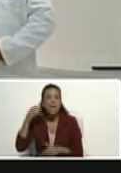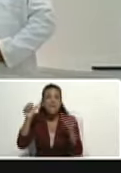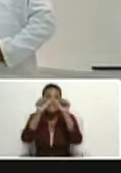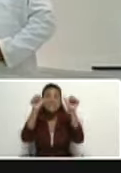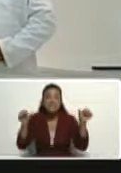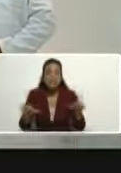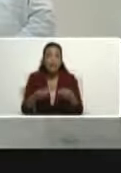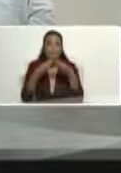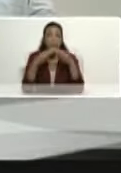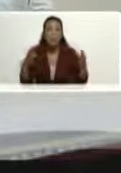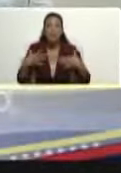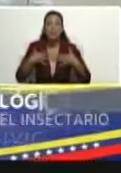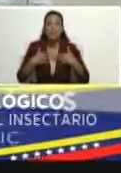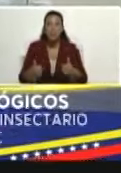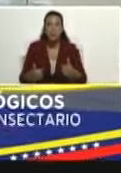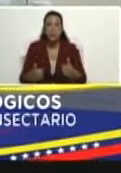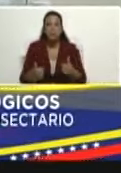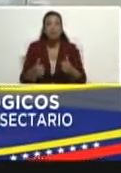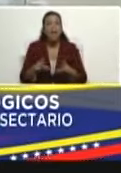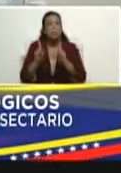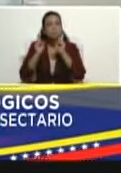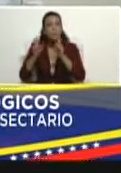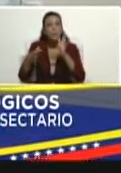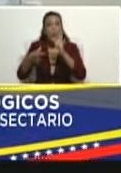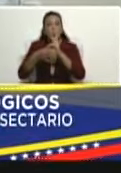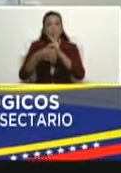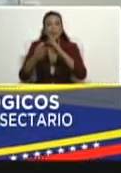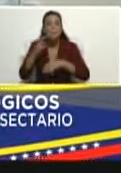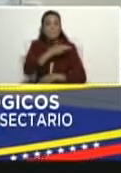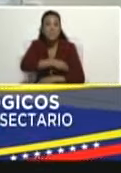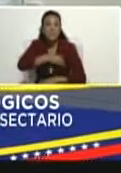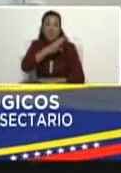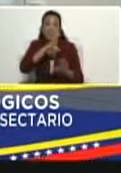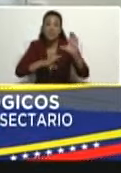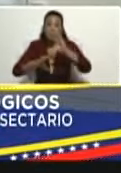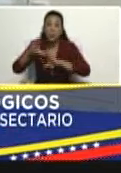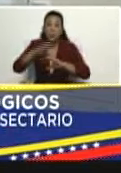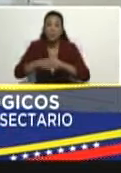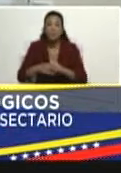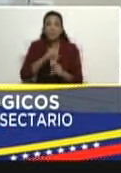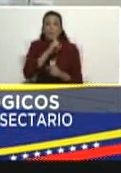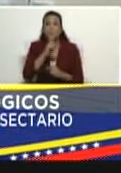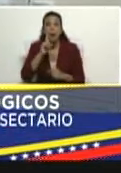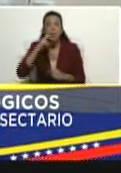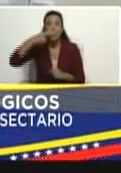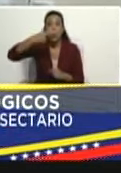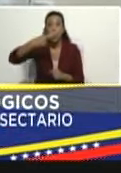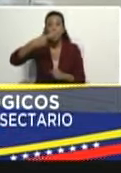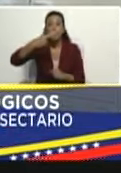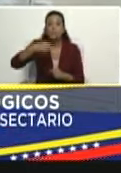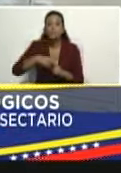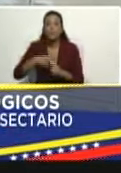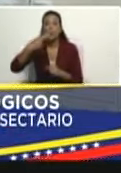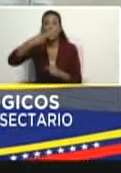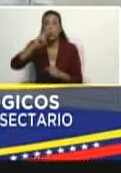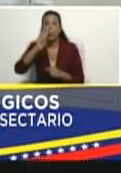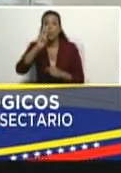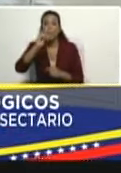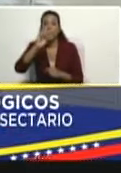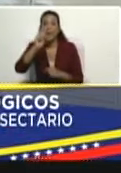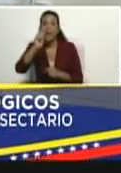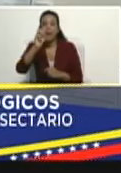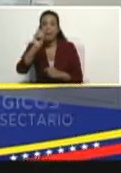Público Nacional de Salud de formar parte de esta misión ciencia, Humberto Hernández Morán. Y bueno, feliz, porque así